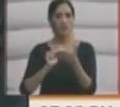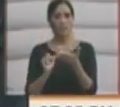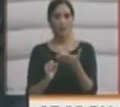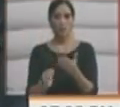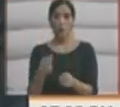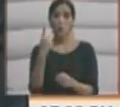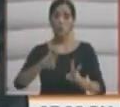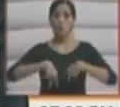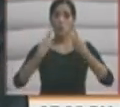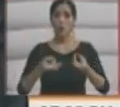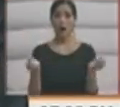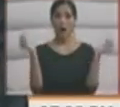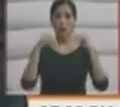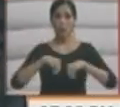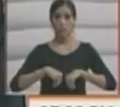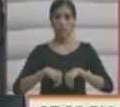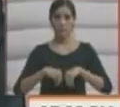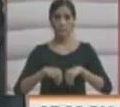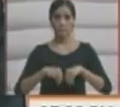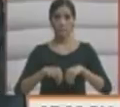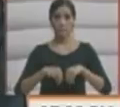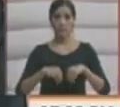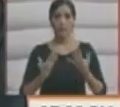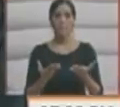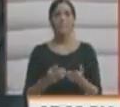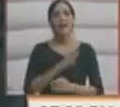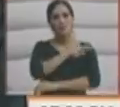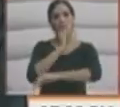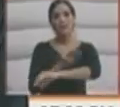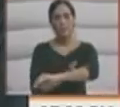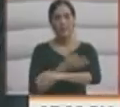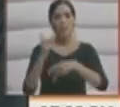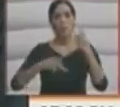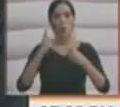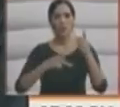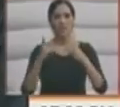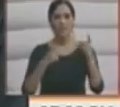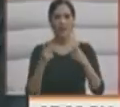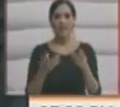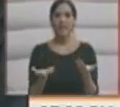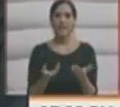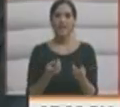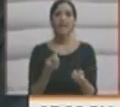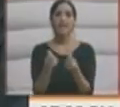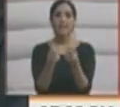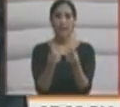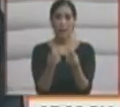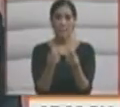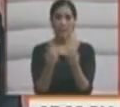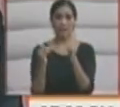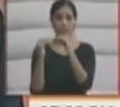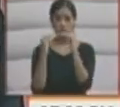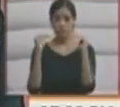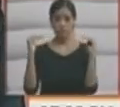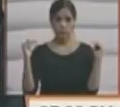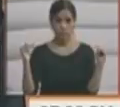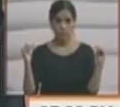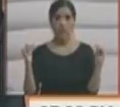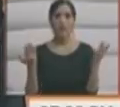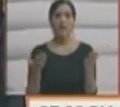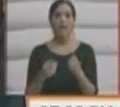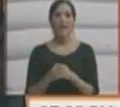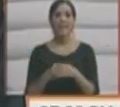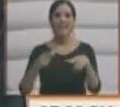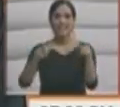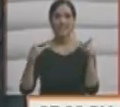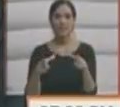nuevo acuerdo para el fortalecimiento productivo y la estabilidad de precios en el sector de